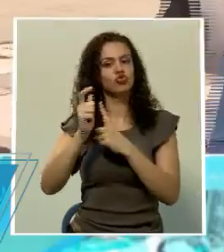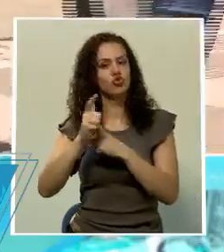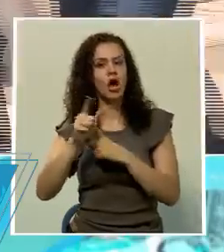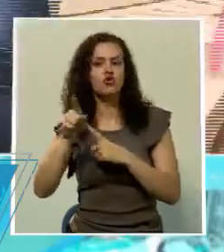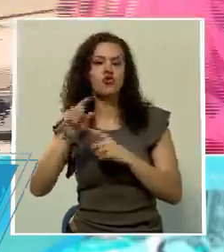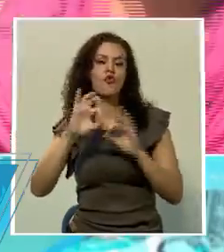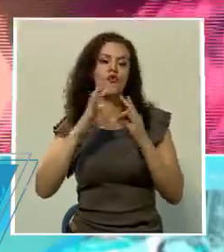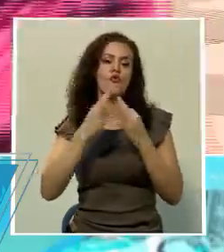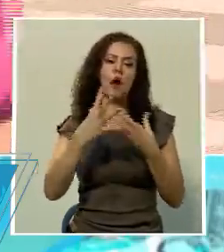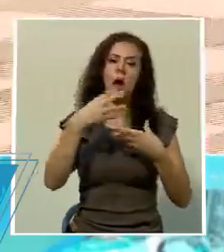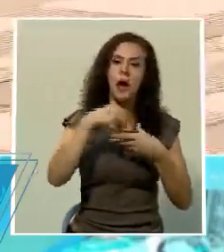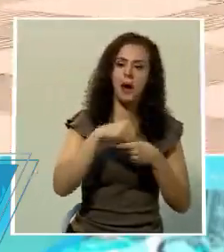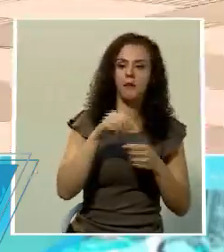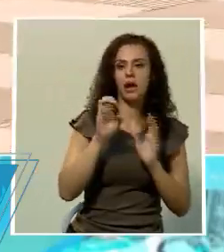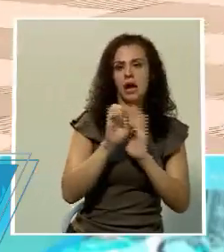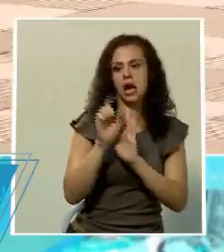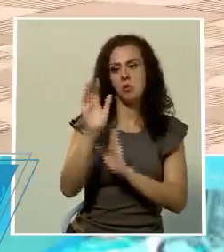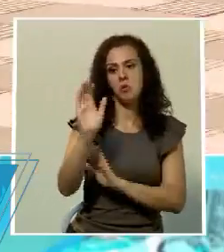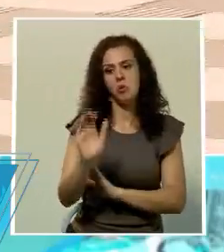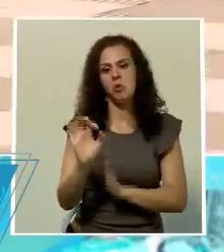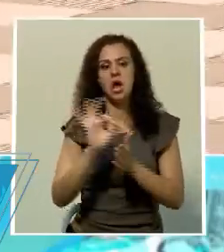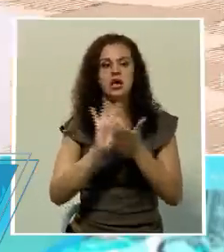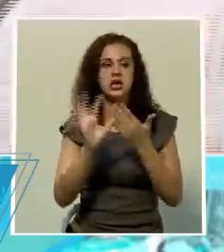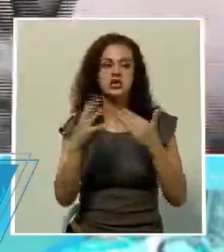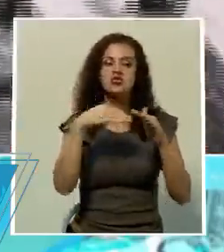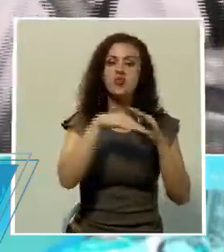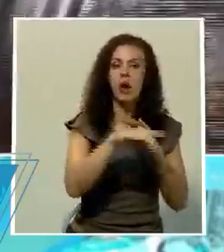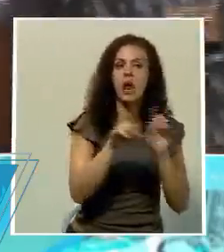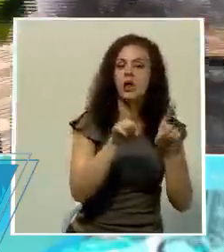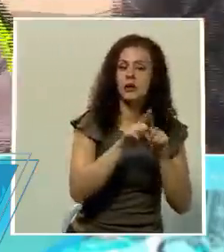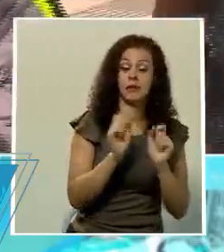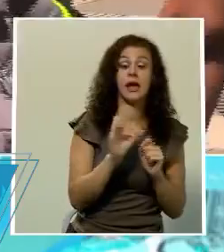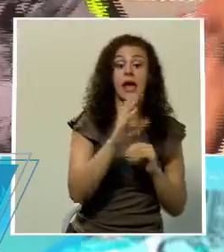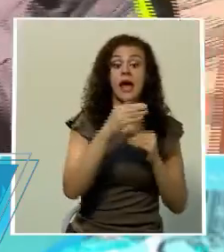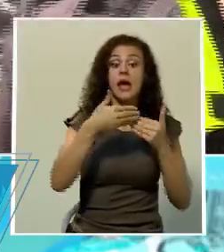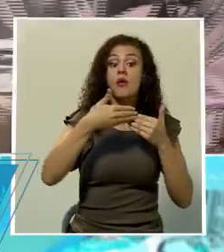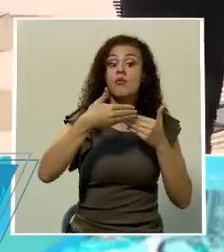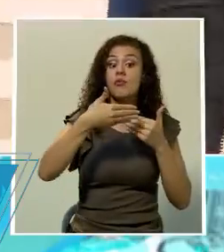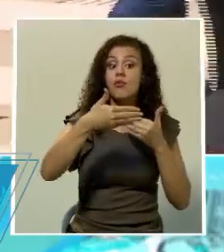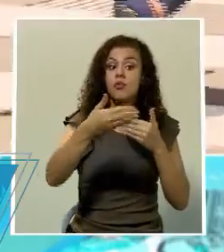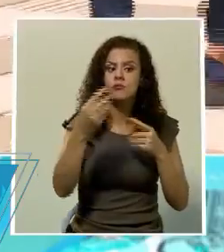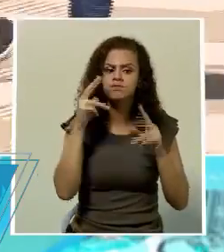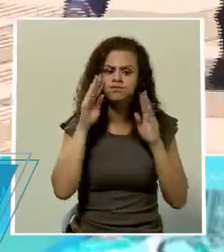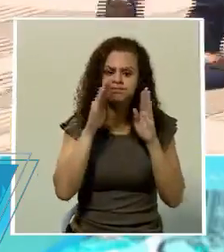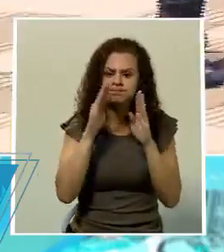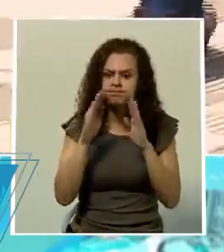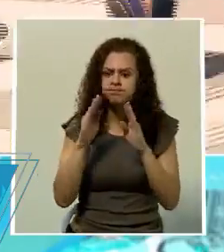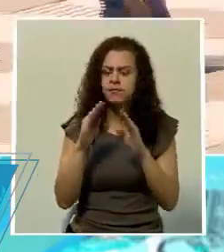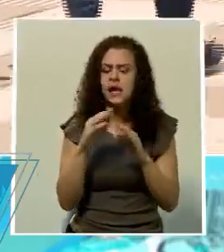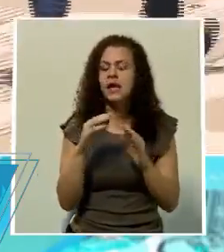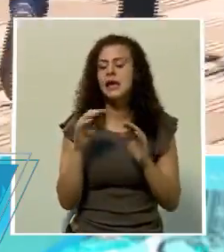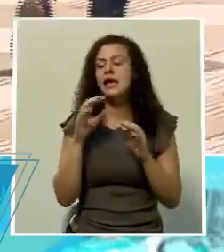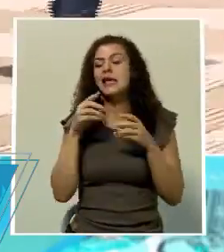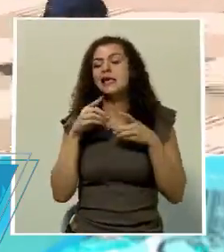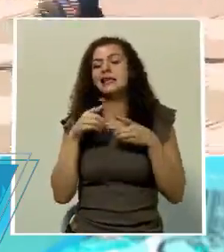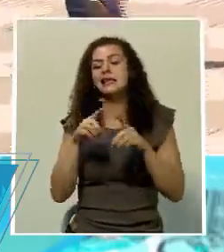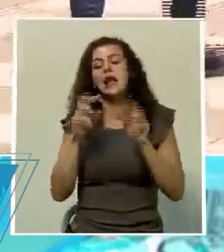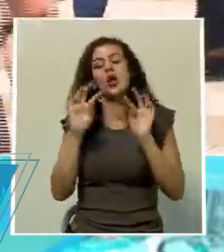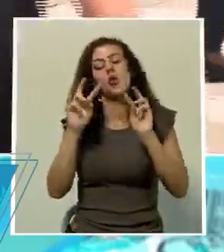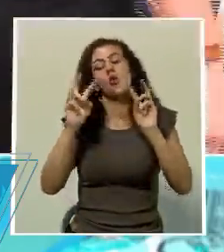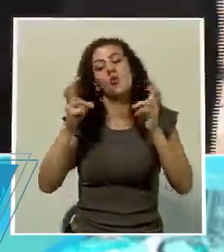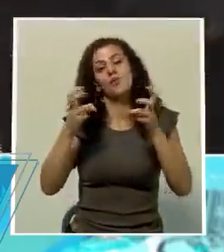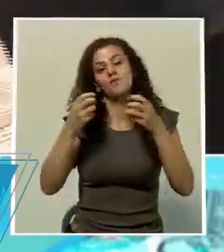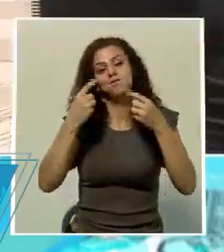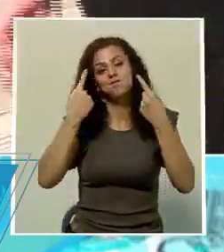en su familia, en este caso en el menor sería en la escuela, y que a lo largo de un abordaje interdisciplinario logremos una